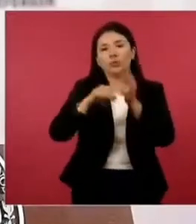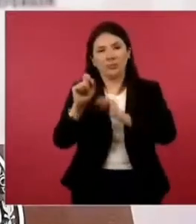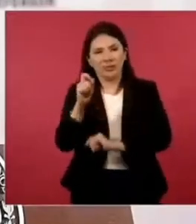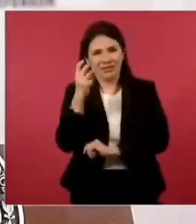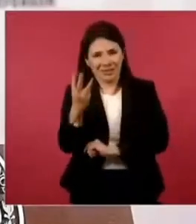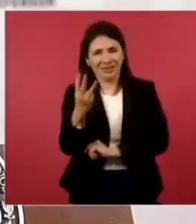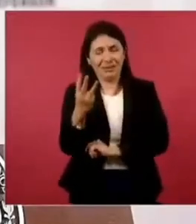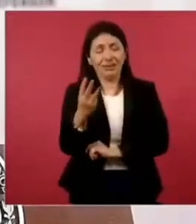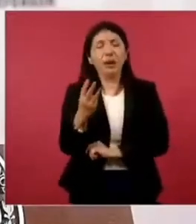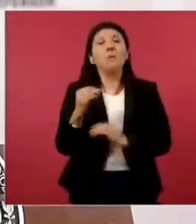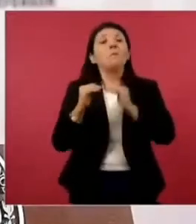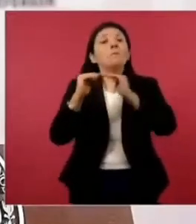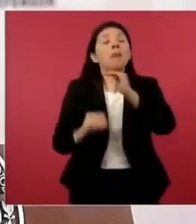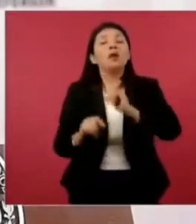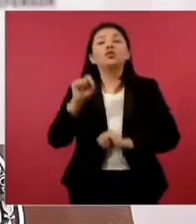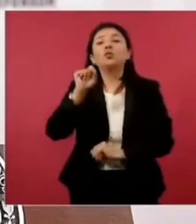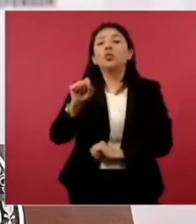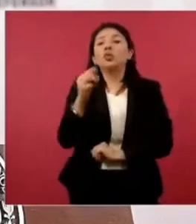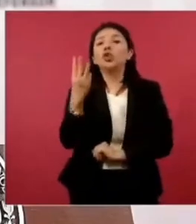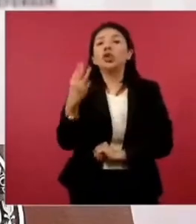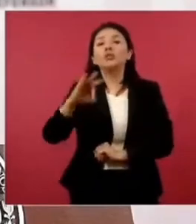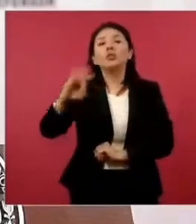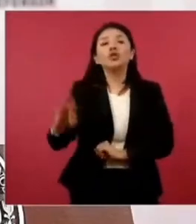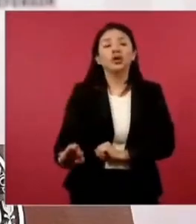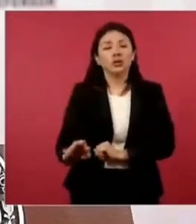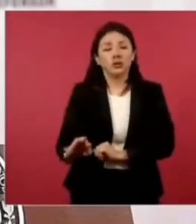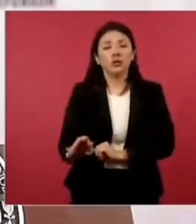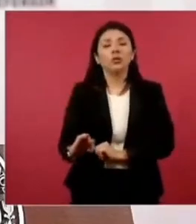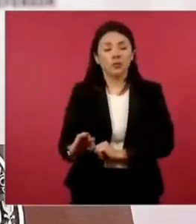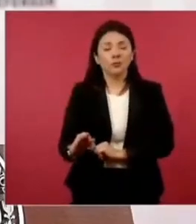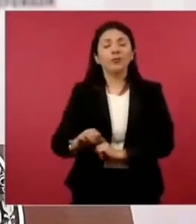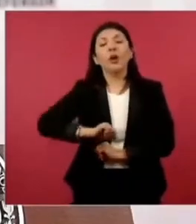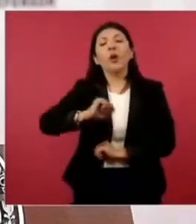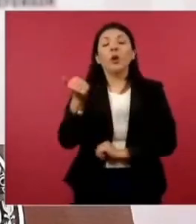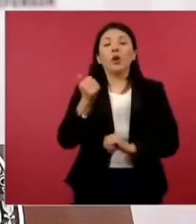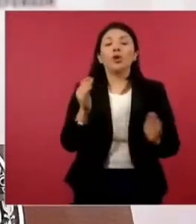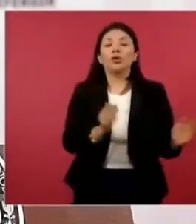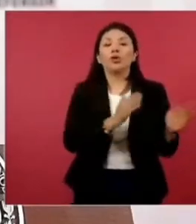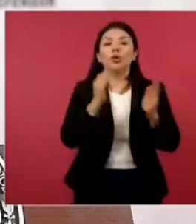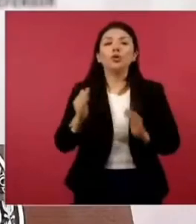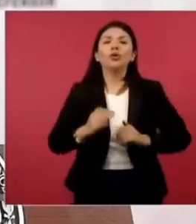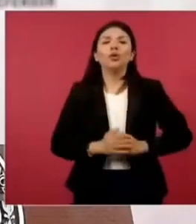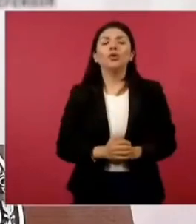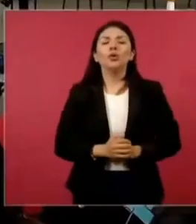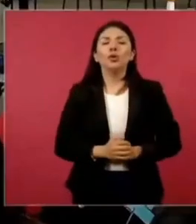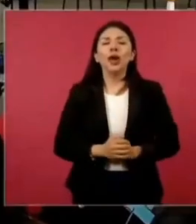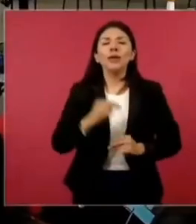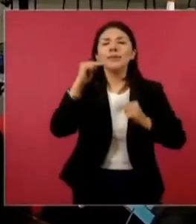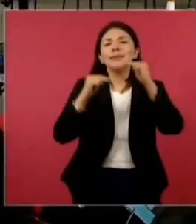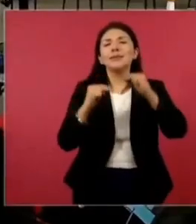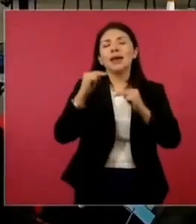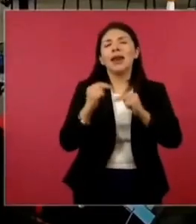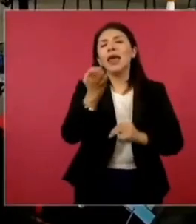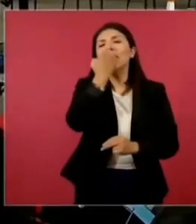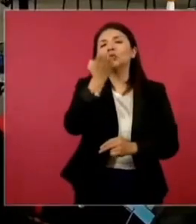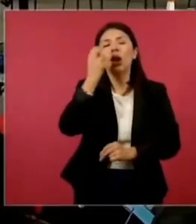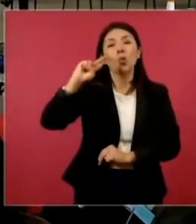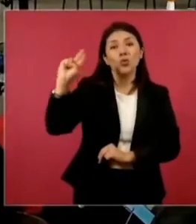2022-2023, se redujo al 0.3%. En el caso del nivel